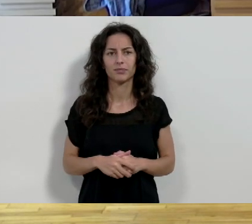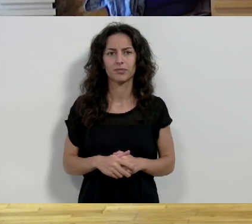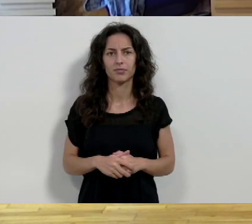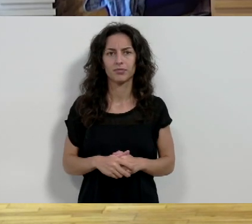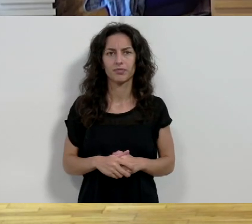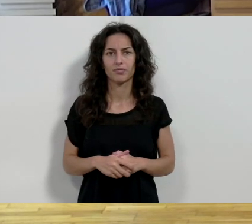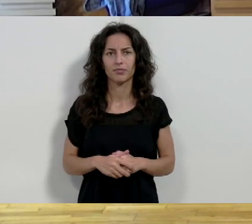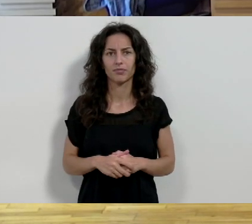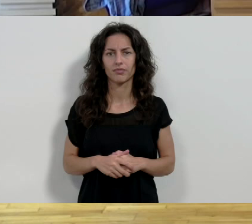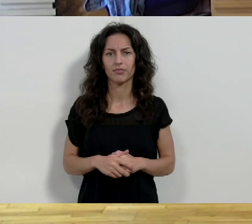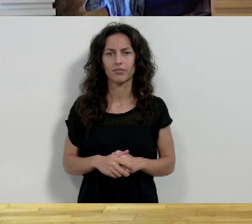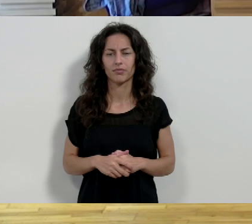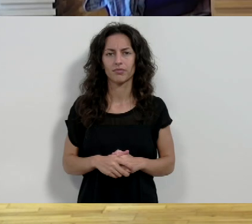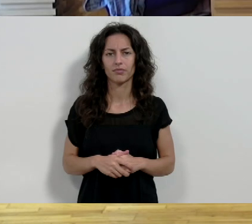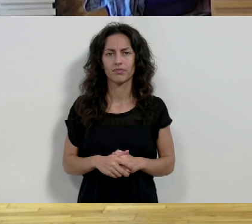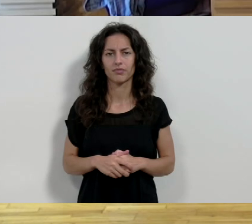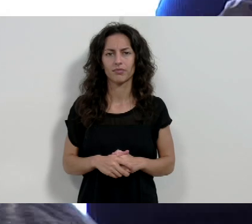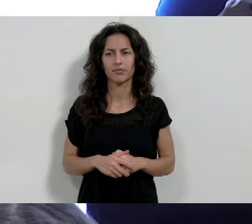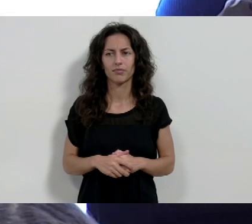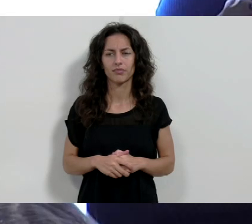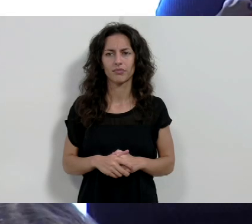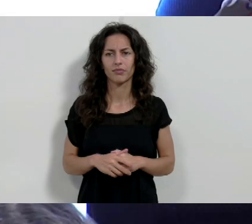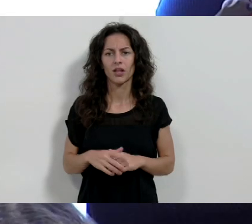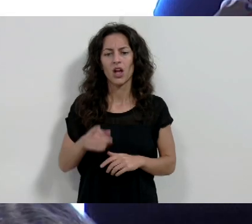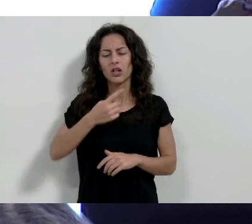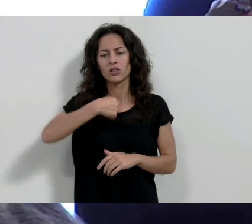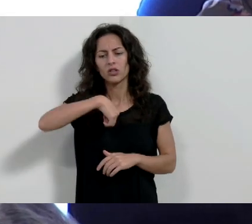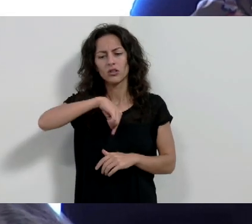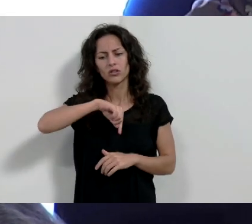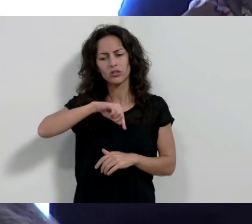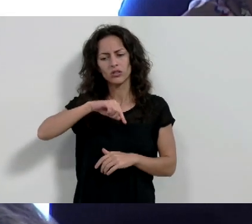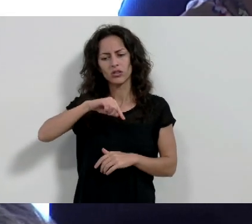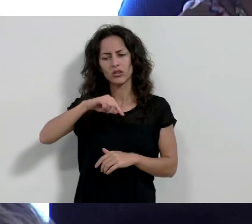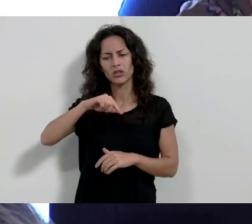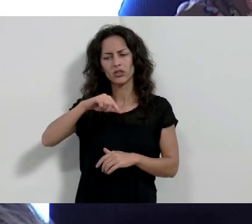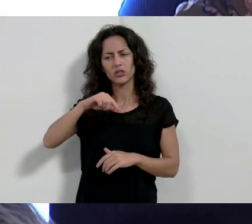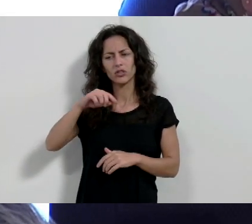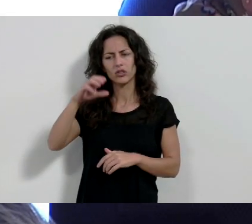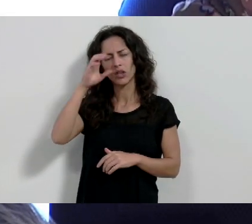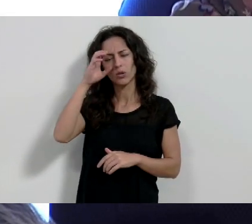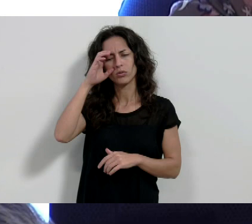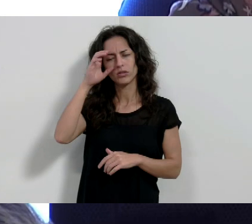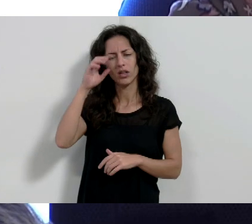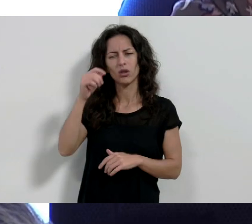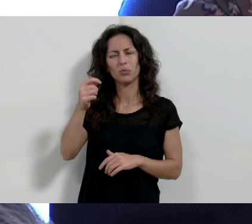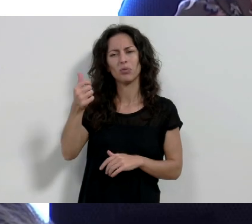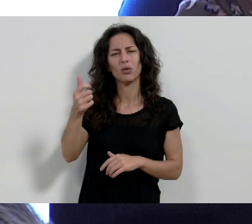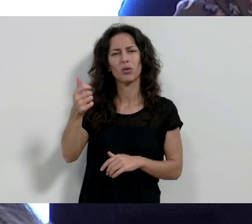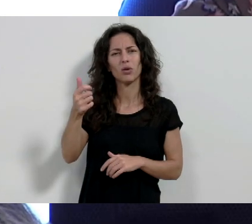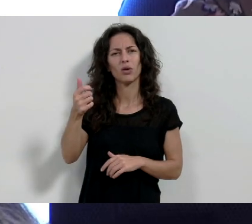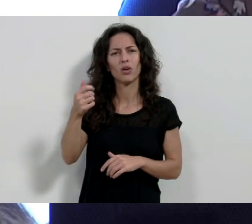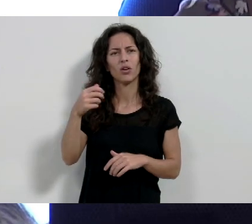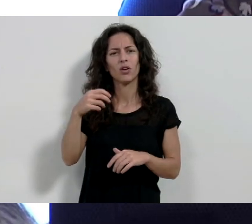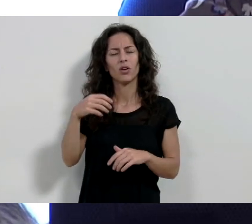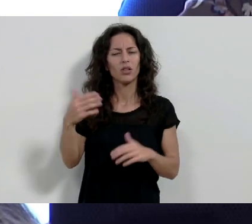Dice Abulto, qué poca, nos ha dicho que somos muy poco responsables con la gestión de los recursos públicos. Hombre, que lo